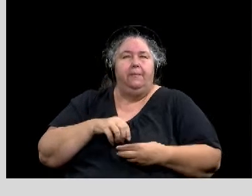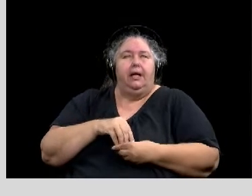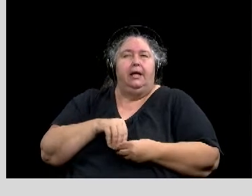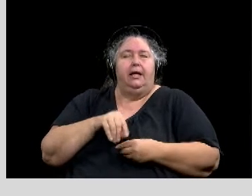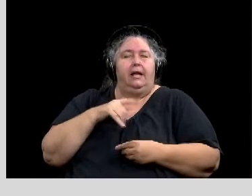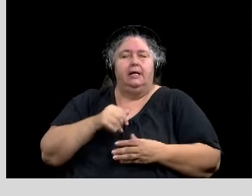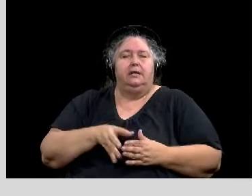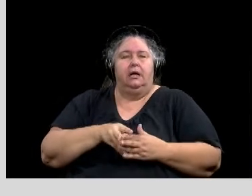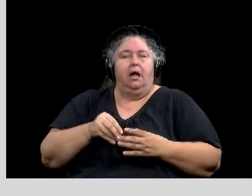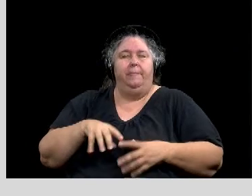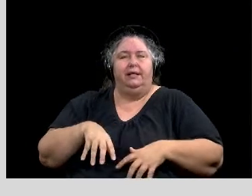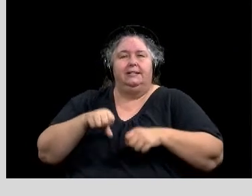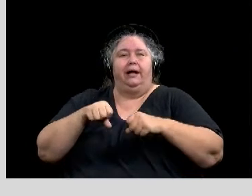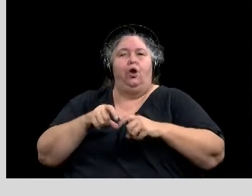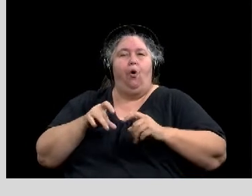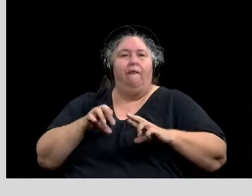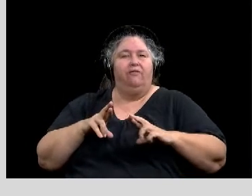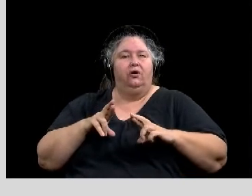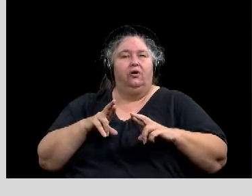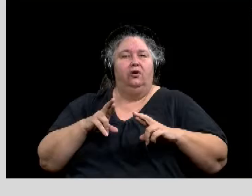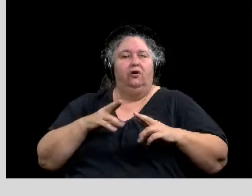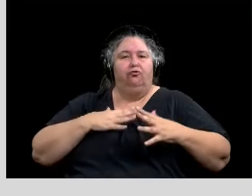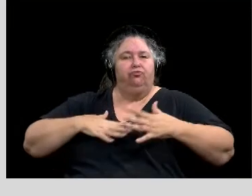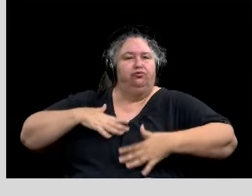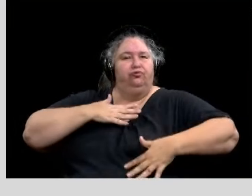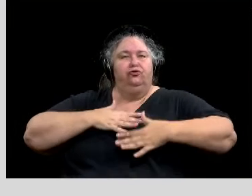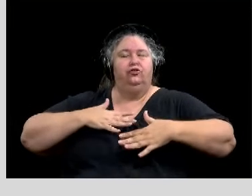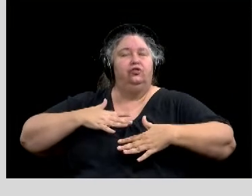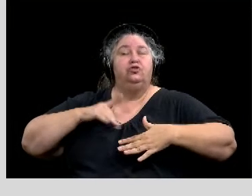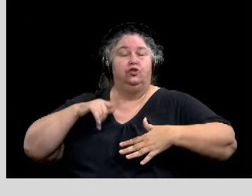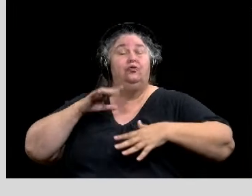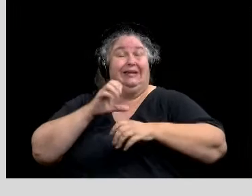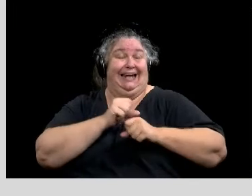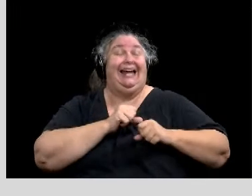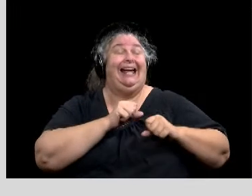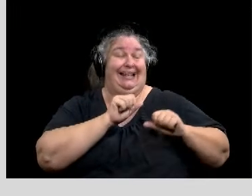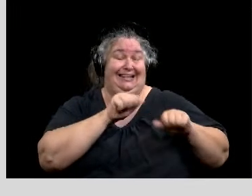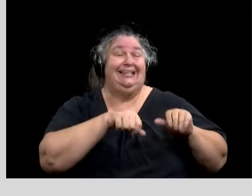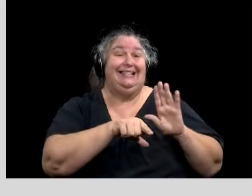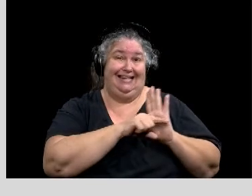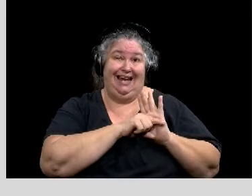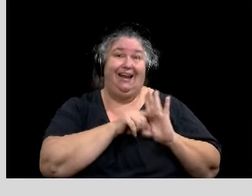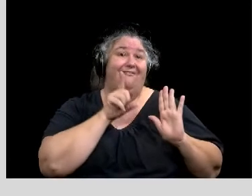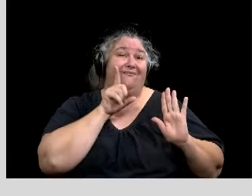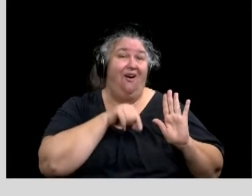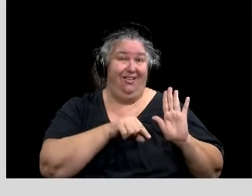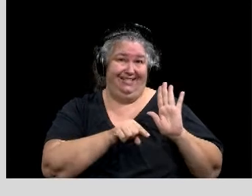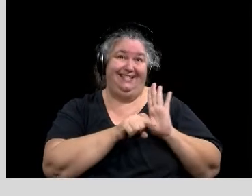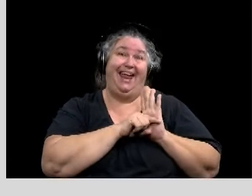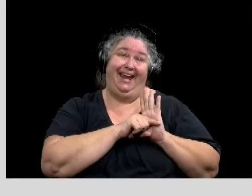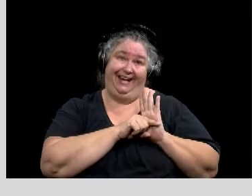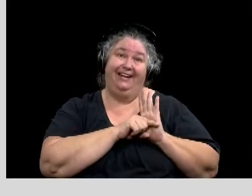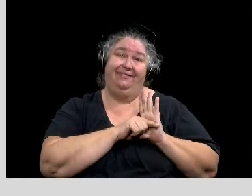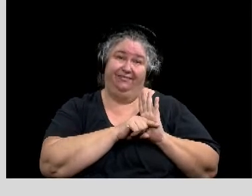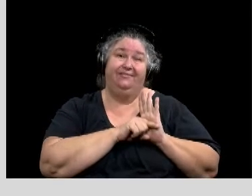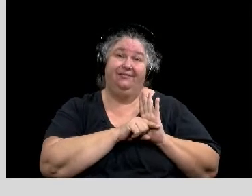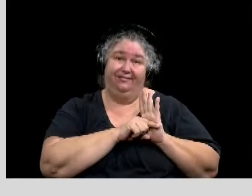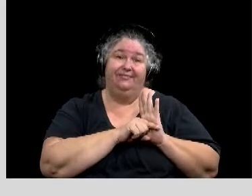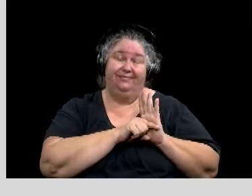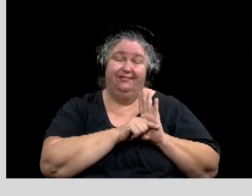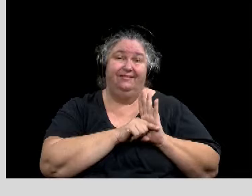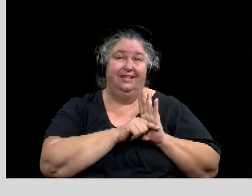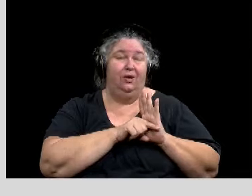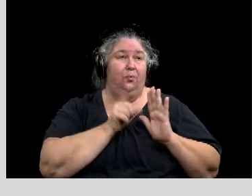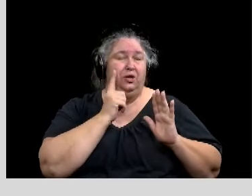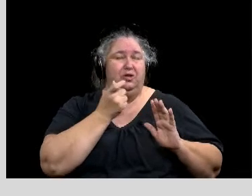simplemente significa que si te fuiste a probar y estuvo negativo la prueba no significa que ya